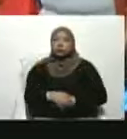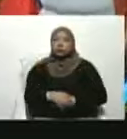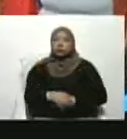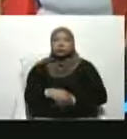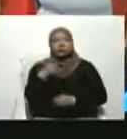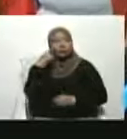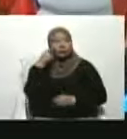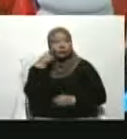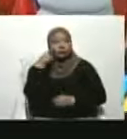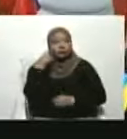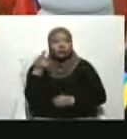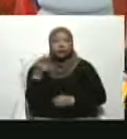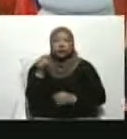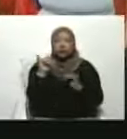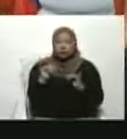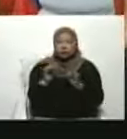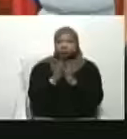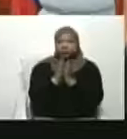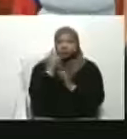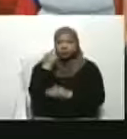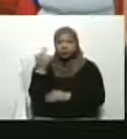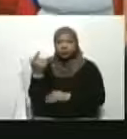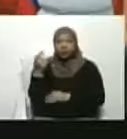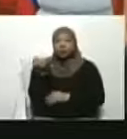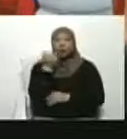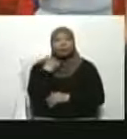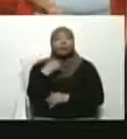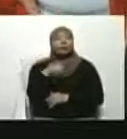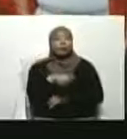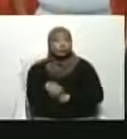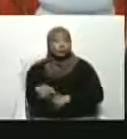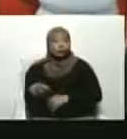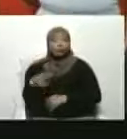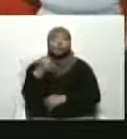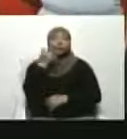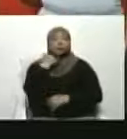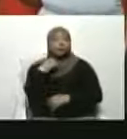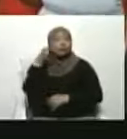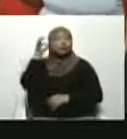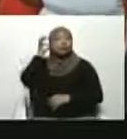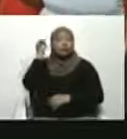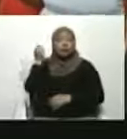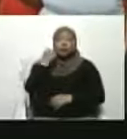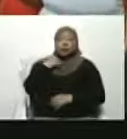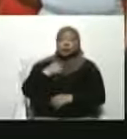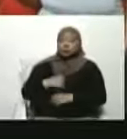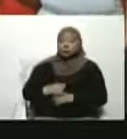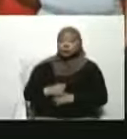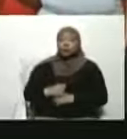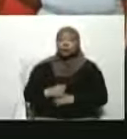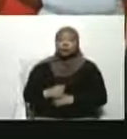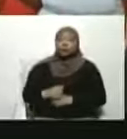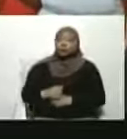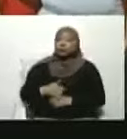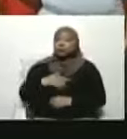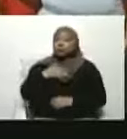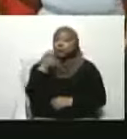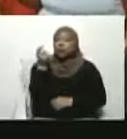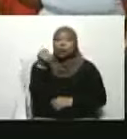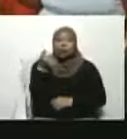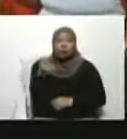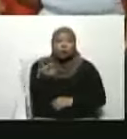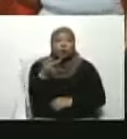miren ya va es que ustedes abusan las mujeres abusan no había que gritar tanto era un poquito nada